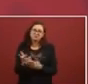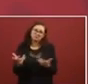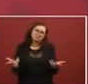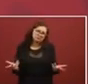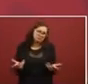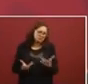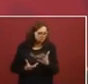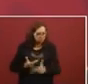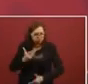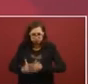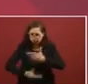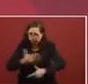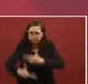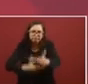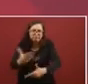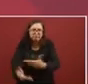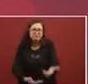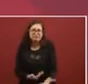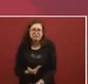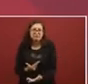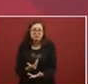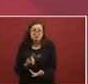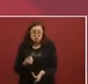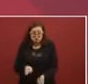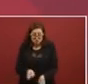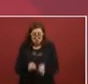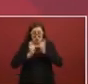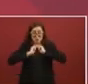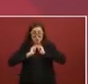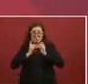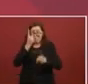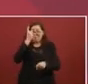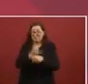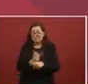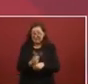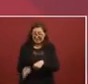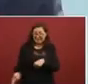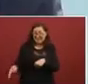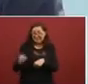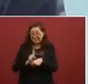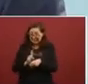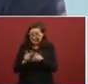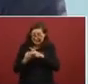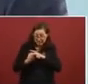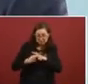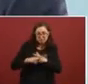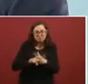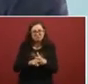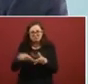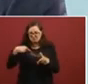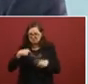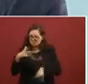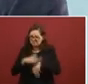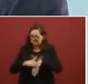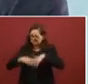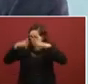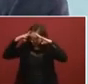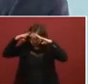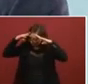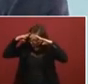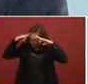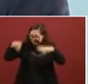estamos avanzando porque desde el primer día de gobierno es a lo que más